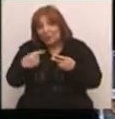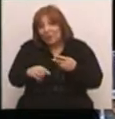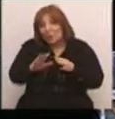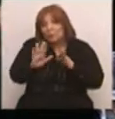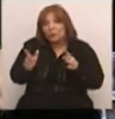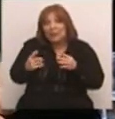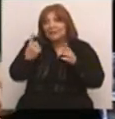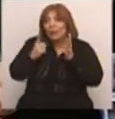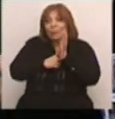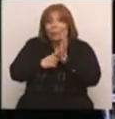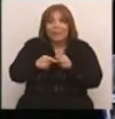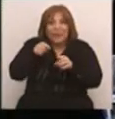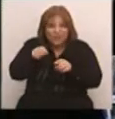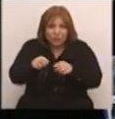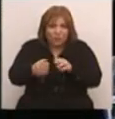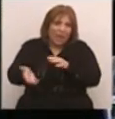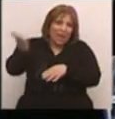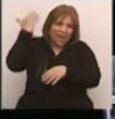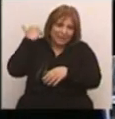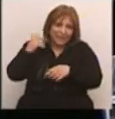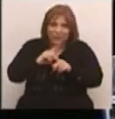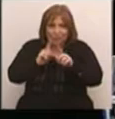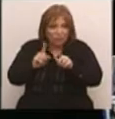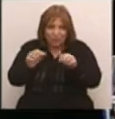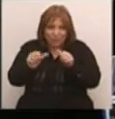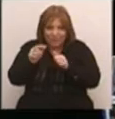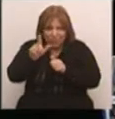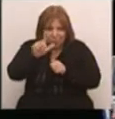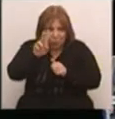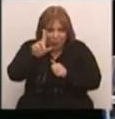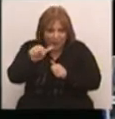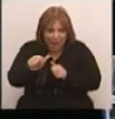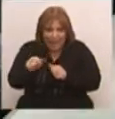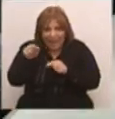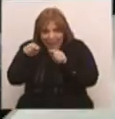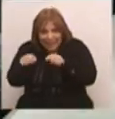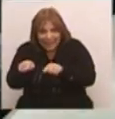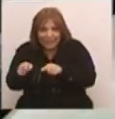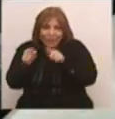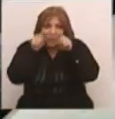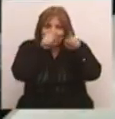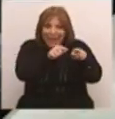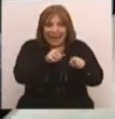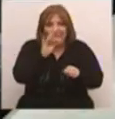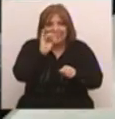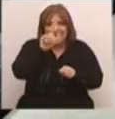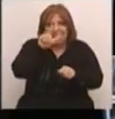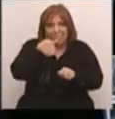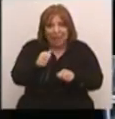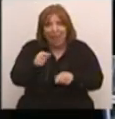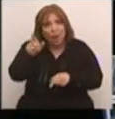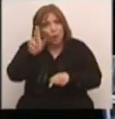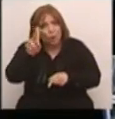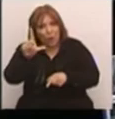Esto ocurría antes, esto no se lo hicieron a Lula, esto se lo hicieron a Dilma, ¿tá? Querrán que no venga